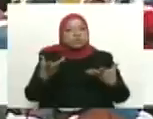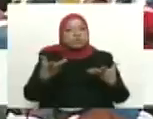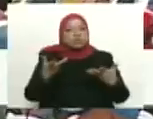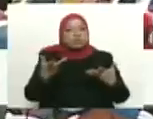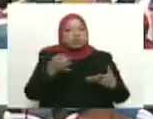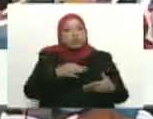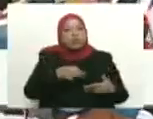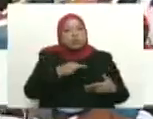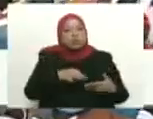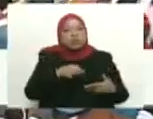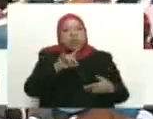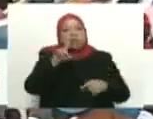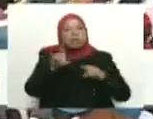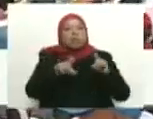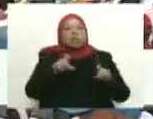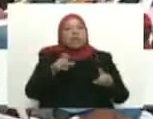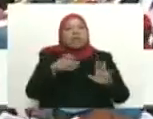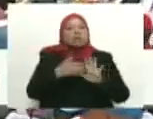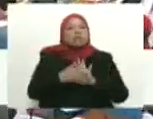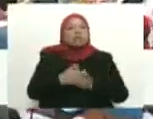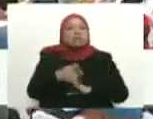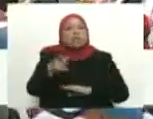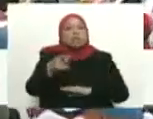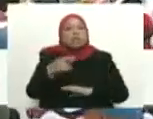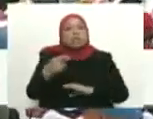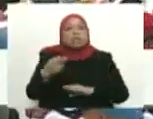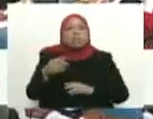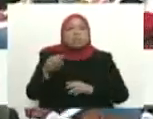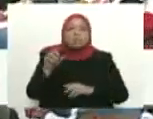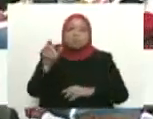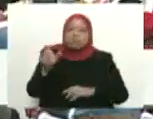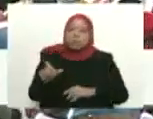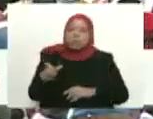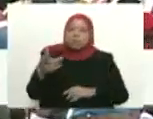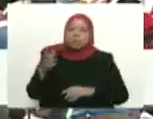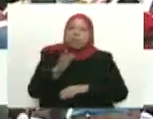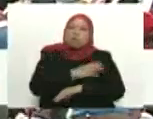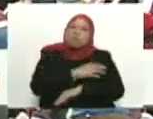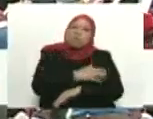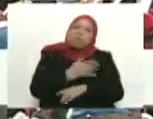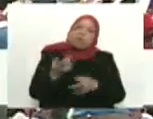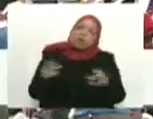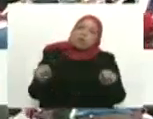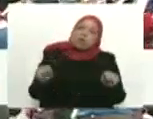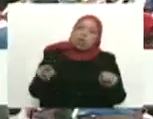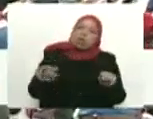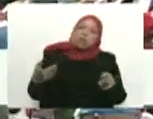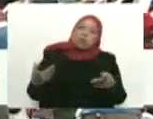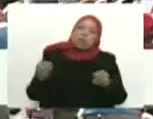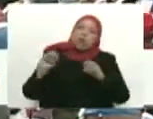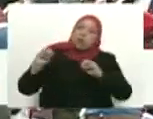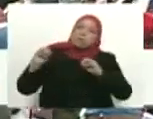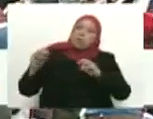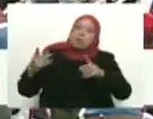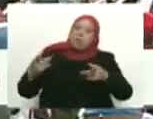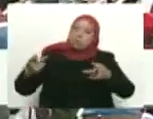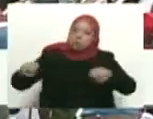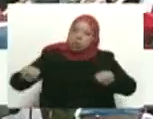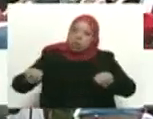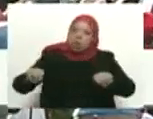señorita, preguntarle, ¿por qué tú pediste sanciones? Para ver qué responde. ¿Por qué tú pediste